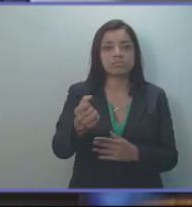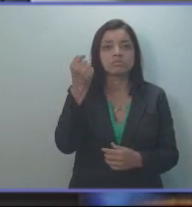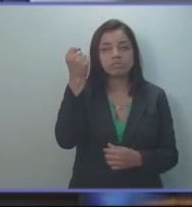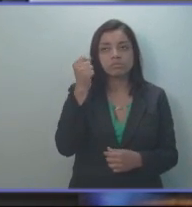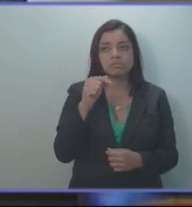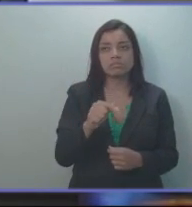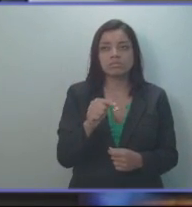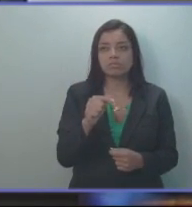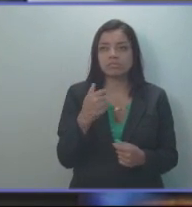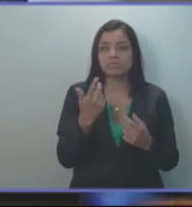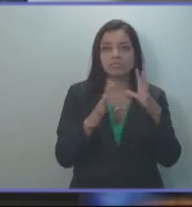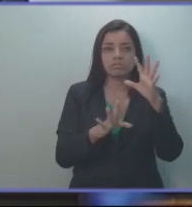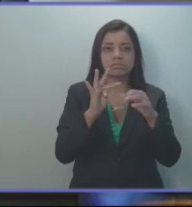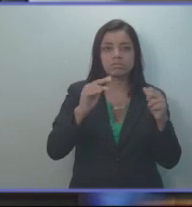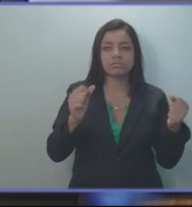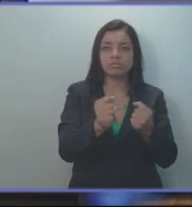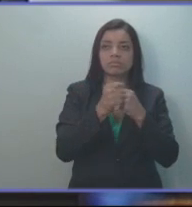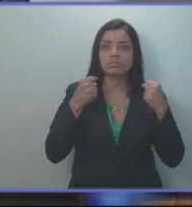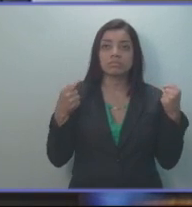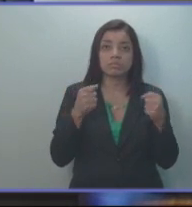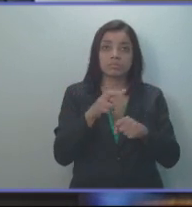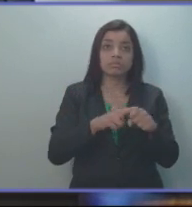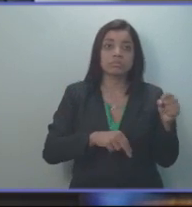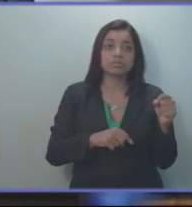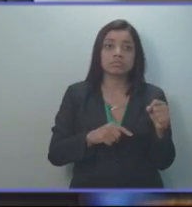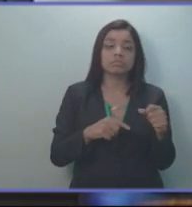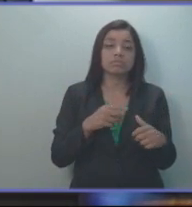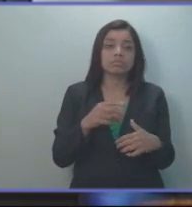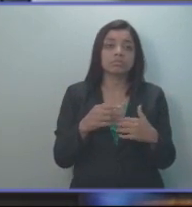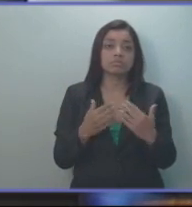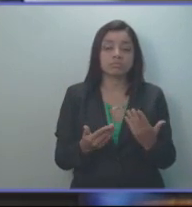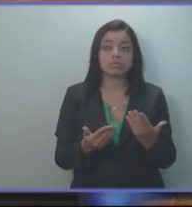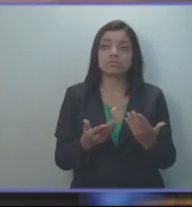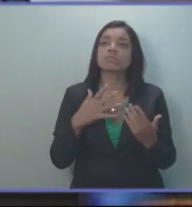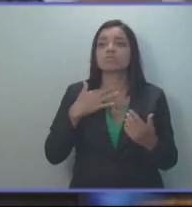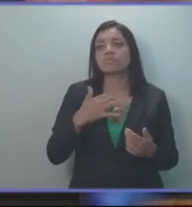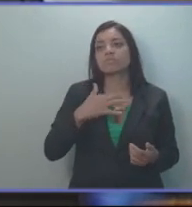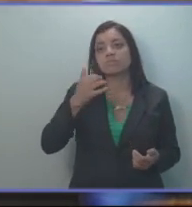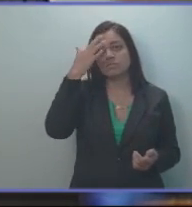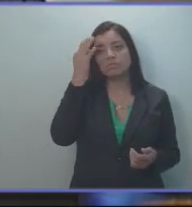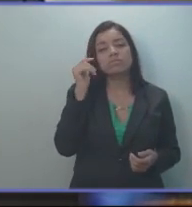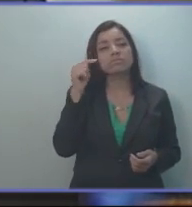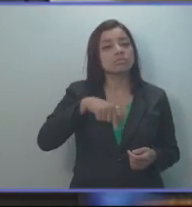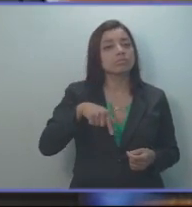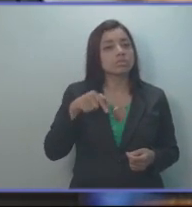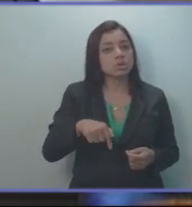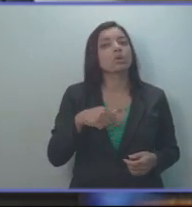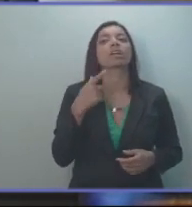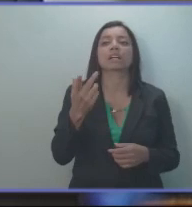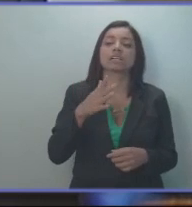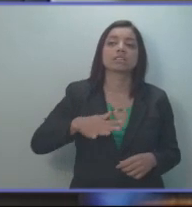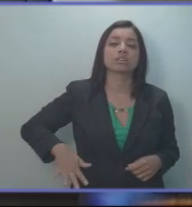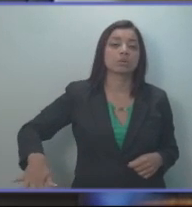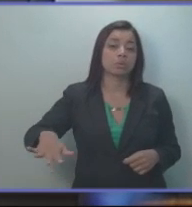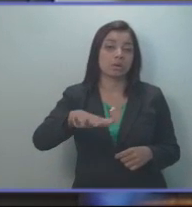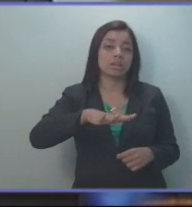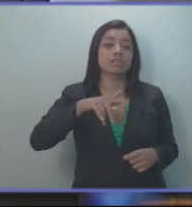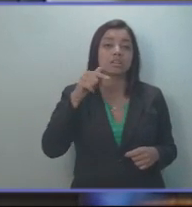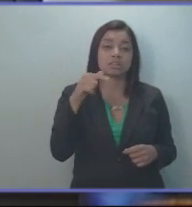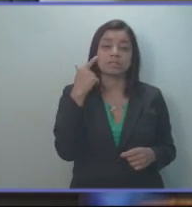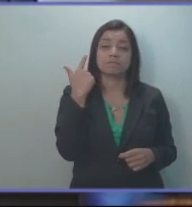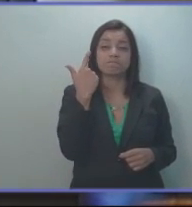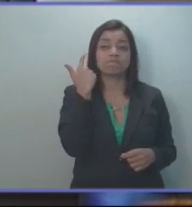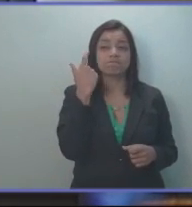alrededor de 14 millones de dólares en las obras de mitigación, y creo que esa, hoy por hoy, esa zona es la zona